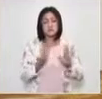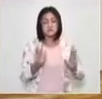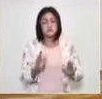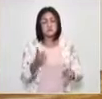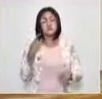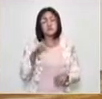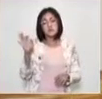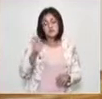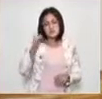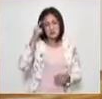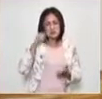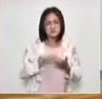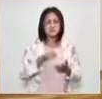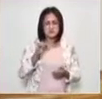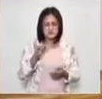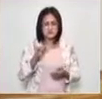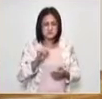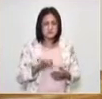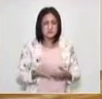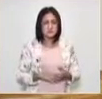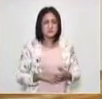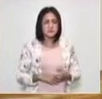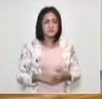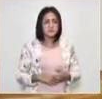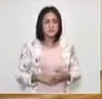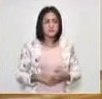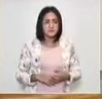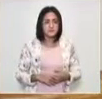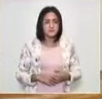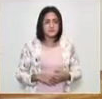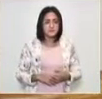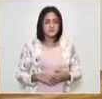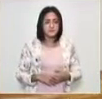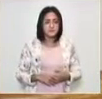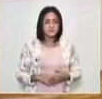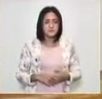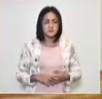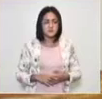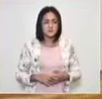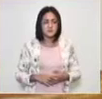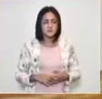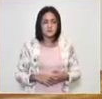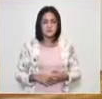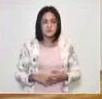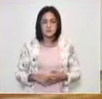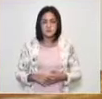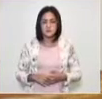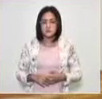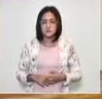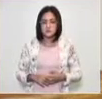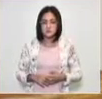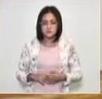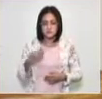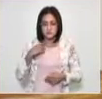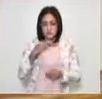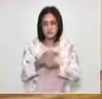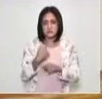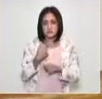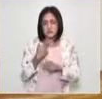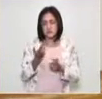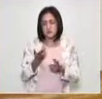muy probablemente que sí. Es muy probablemente que sí. Pero yo de entrada cumplo y como es